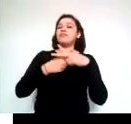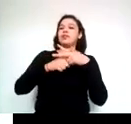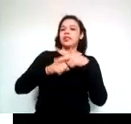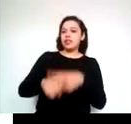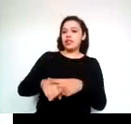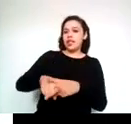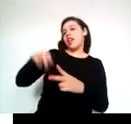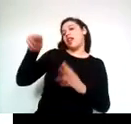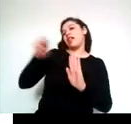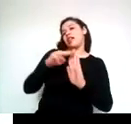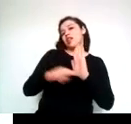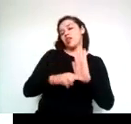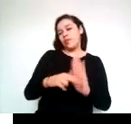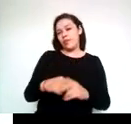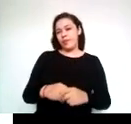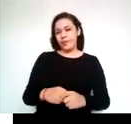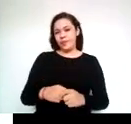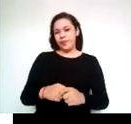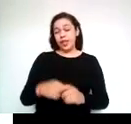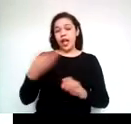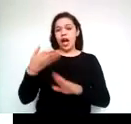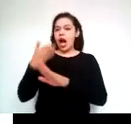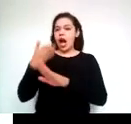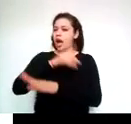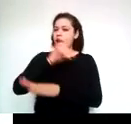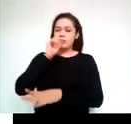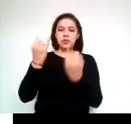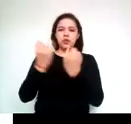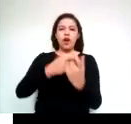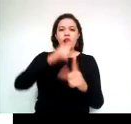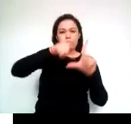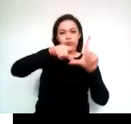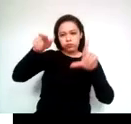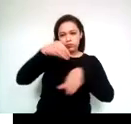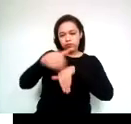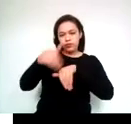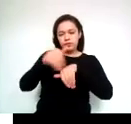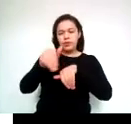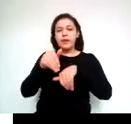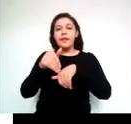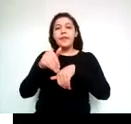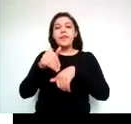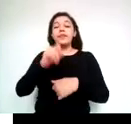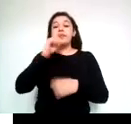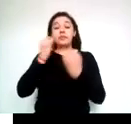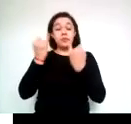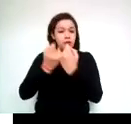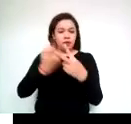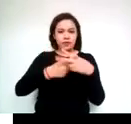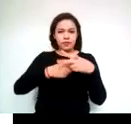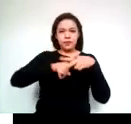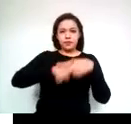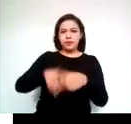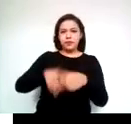normatividad. Antes de ello también vamos a ver algunas estadísticas que fueron las que también dieron origen a que habláramos de la